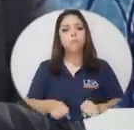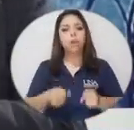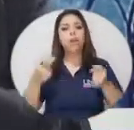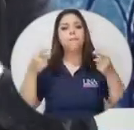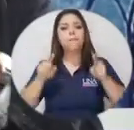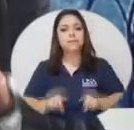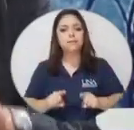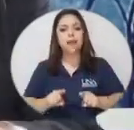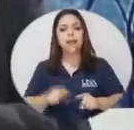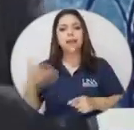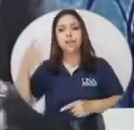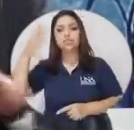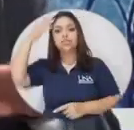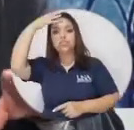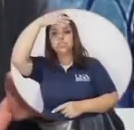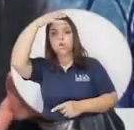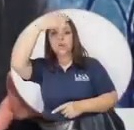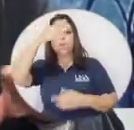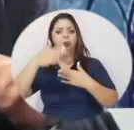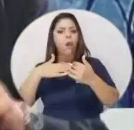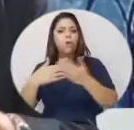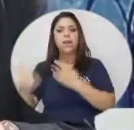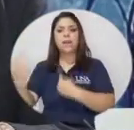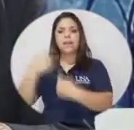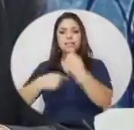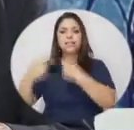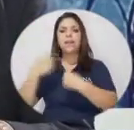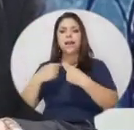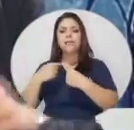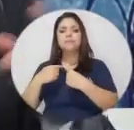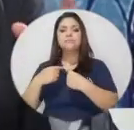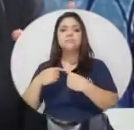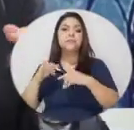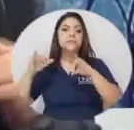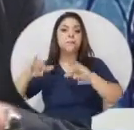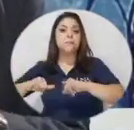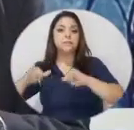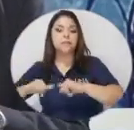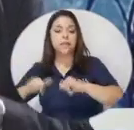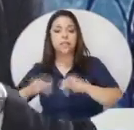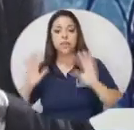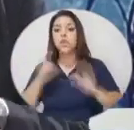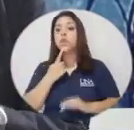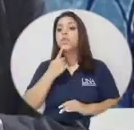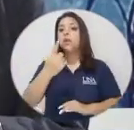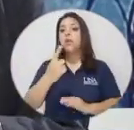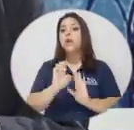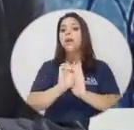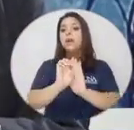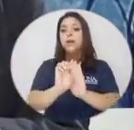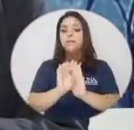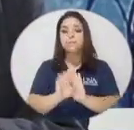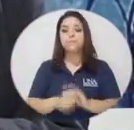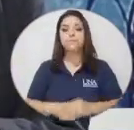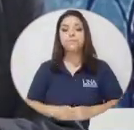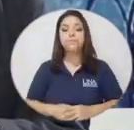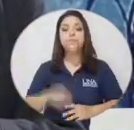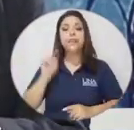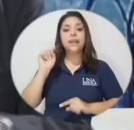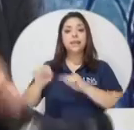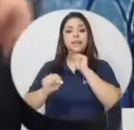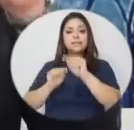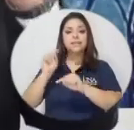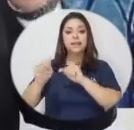que el presidente Trump, pese a las críticas que pueda haber, esté ahí presente. Solo señalo, la crítica diaria de Washington